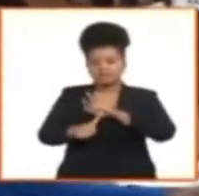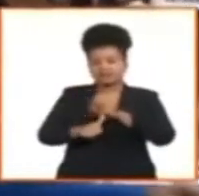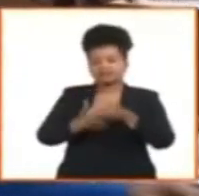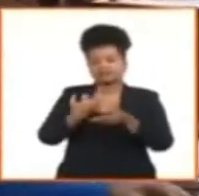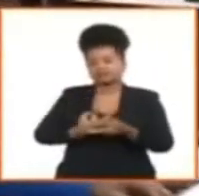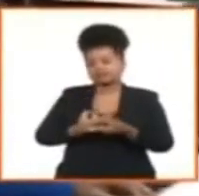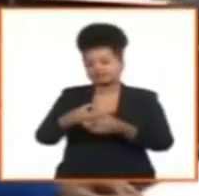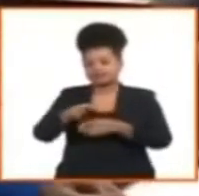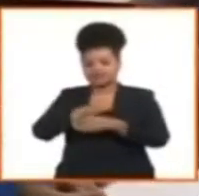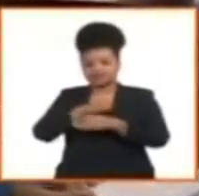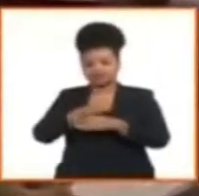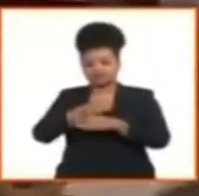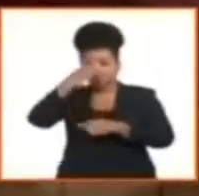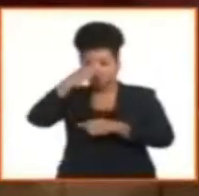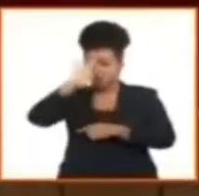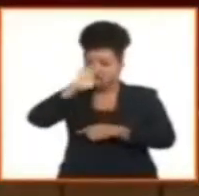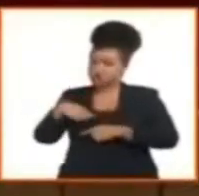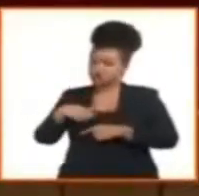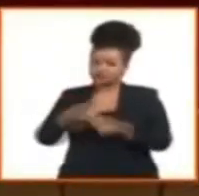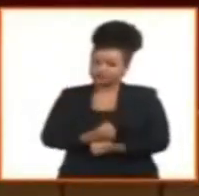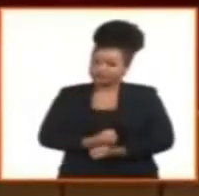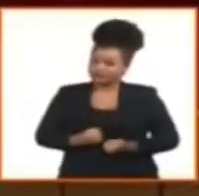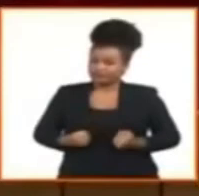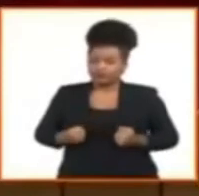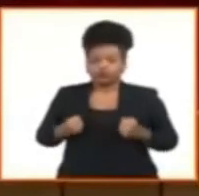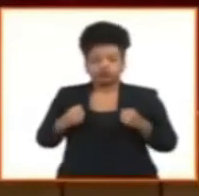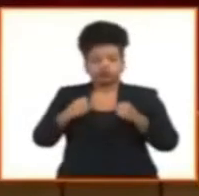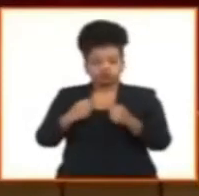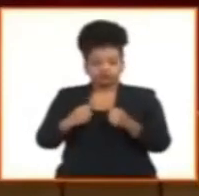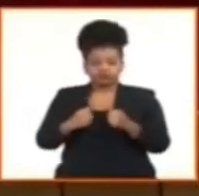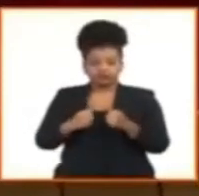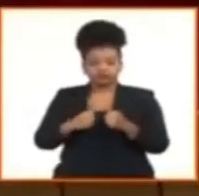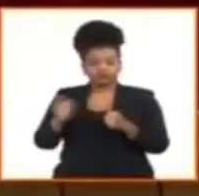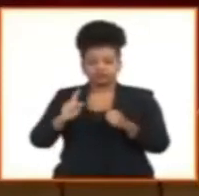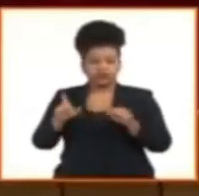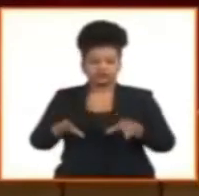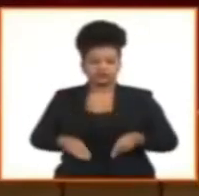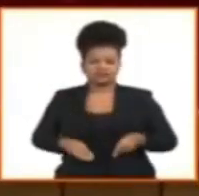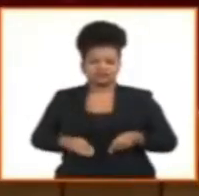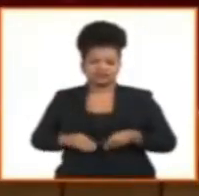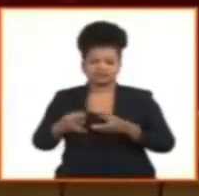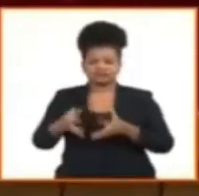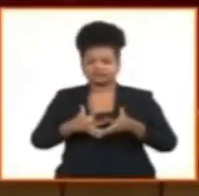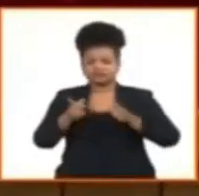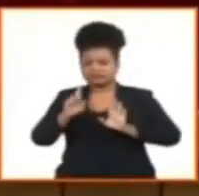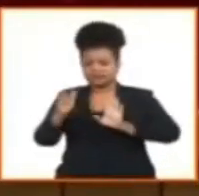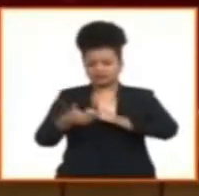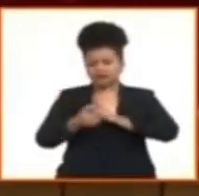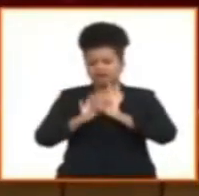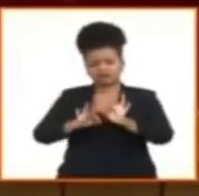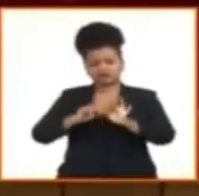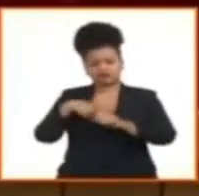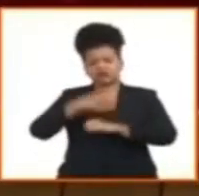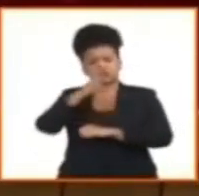de Cuba a esas políticas que buscan el sometimiento de los pueblos es un principio inseparable de la revolución.